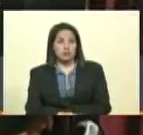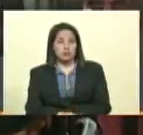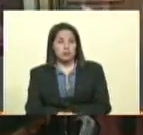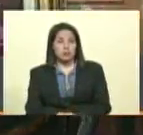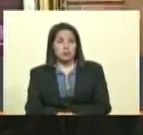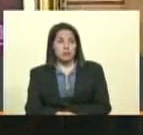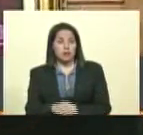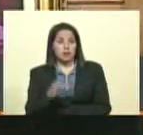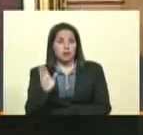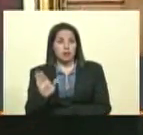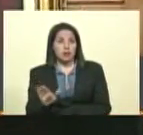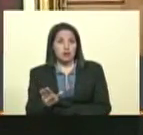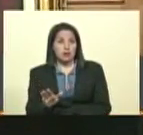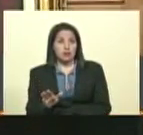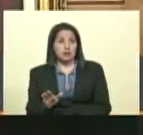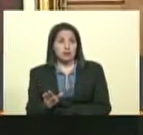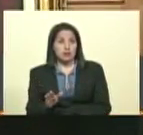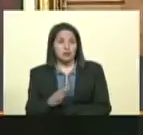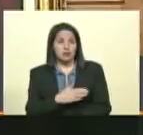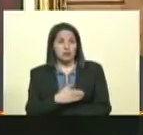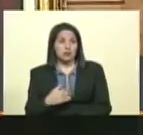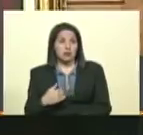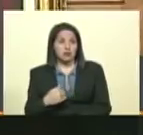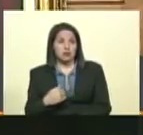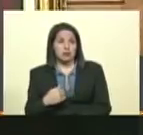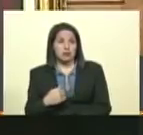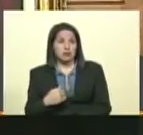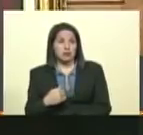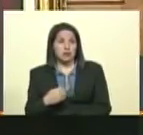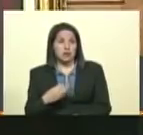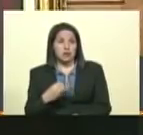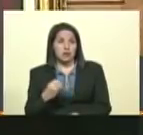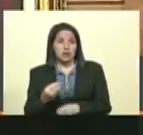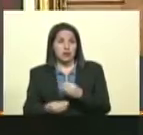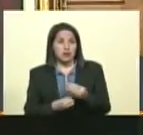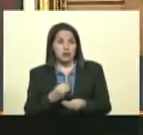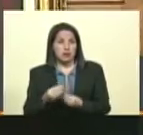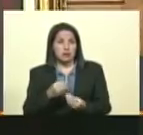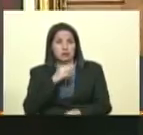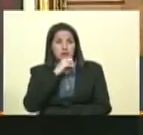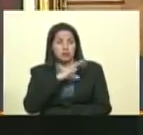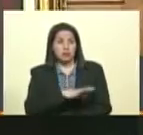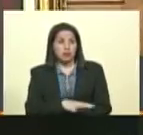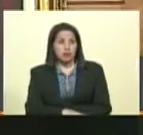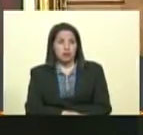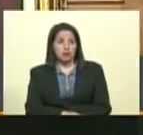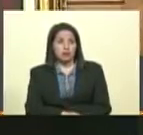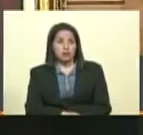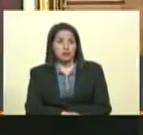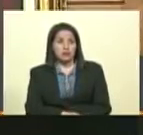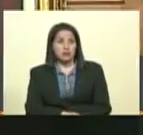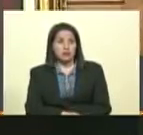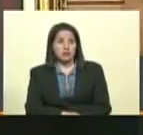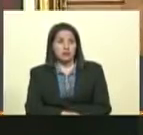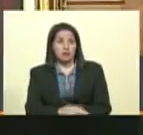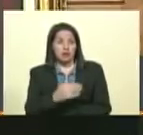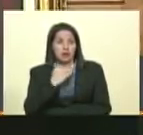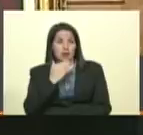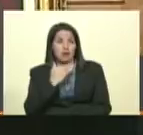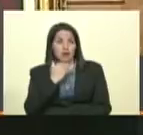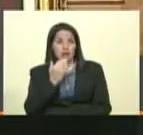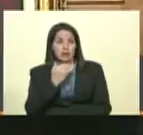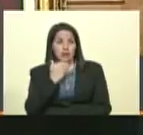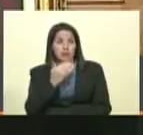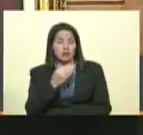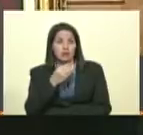Así que yo quería participar de esto. Esto es algo histórico. Y cuando hay algo tan bonito, que uno ha